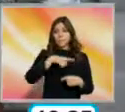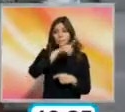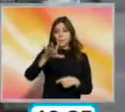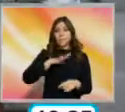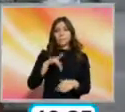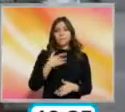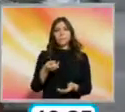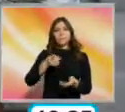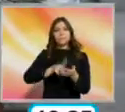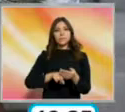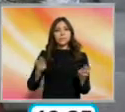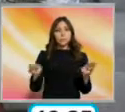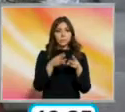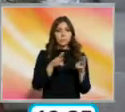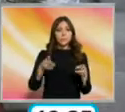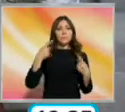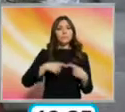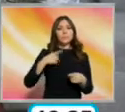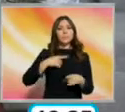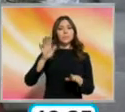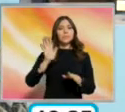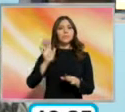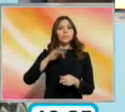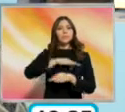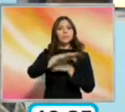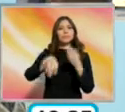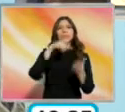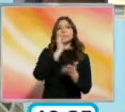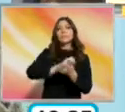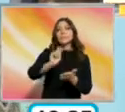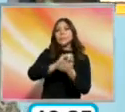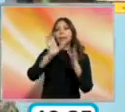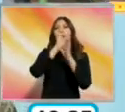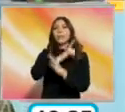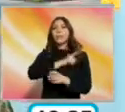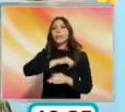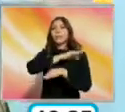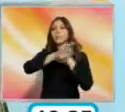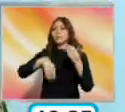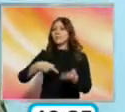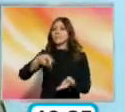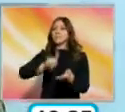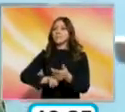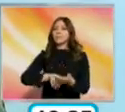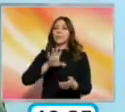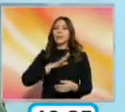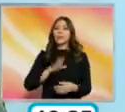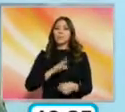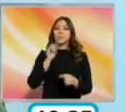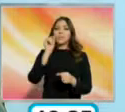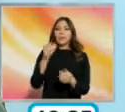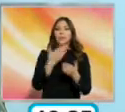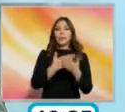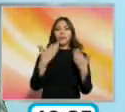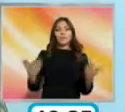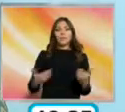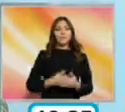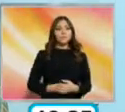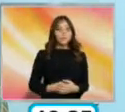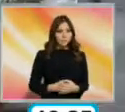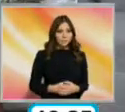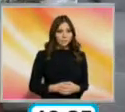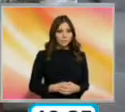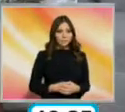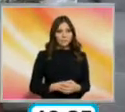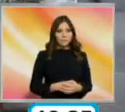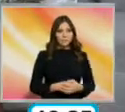músicos, poetas y locos, y locos. todos tenemos Todos. Por supuesto. Y es por eso Oye, que hoy... te trajiste la orquesta. Bueno,